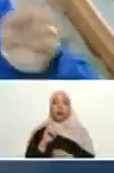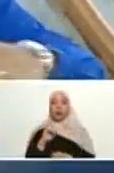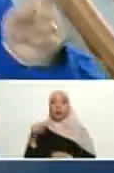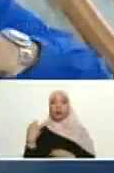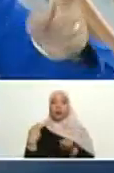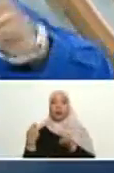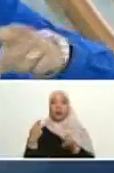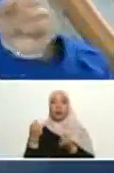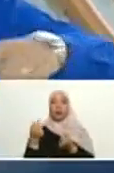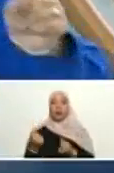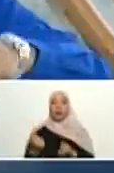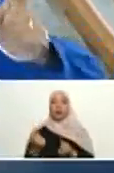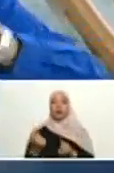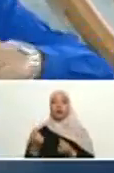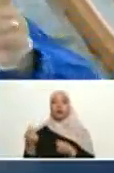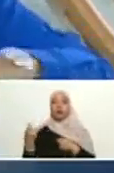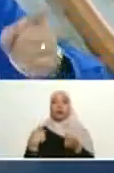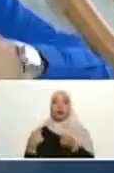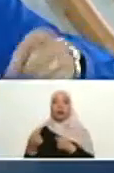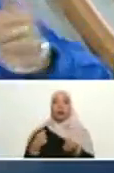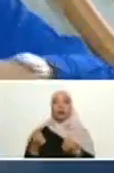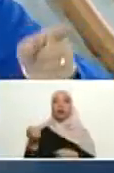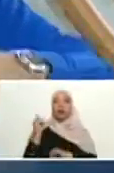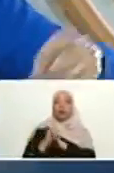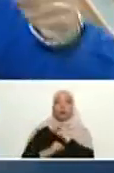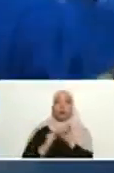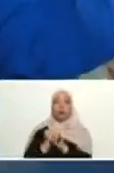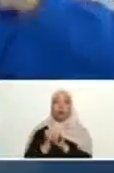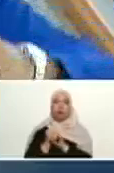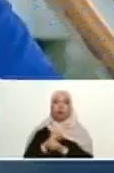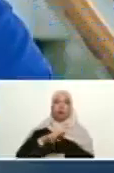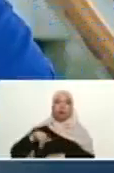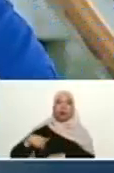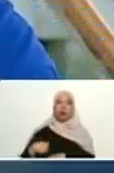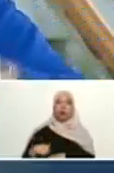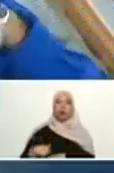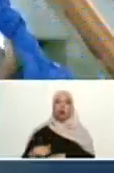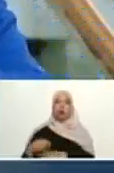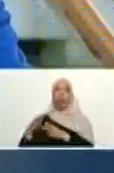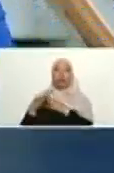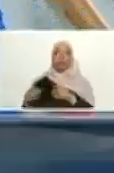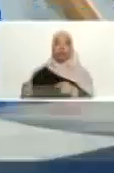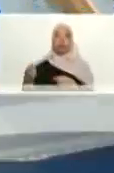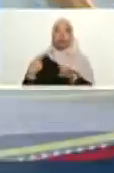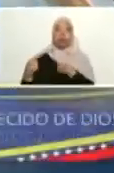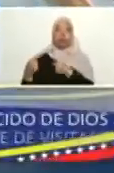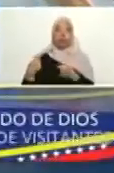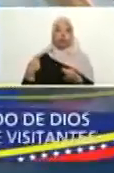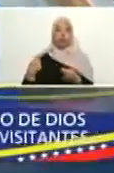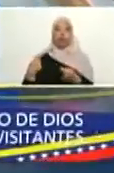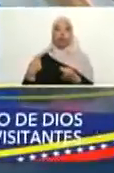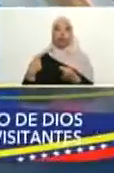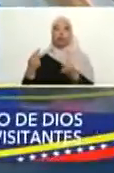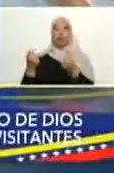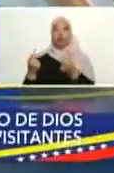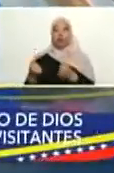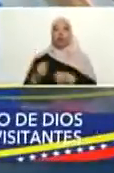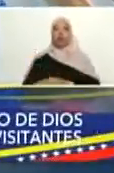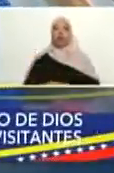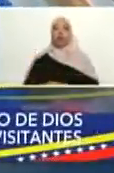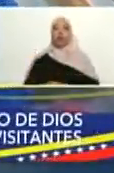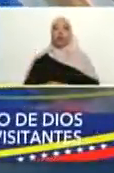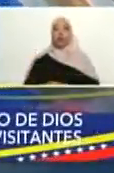economía, el comercio, el mercado interno, que debe mover toda la economía para avanzar en la creación de riqueza.